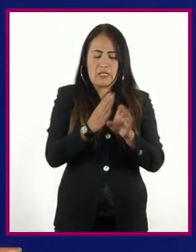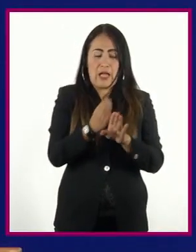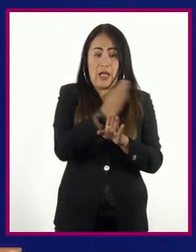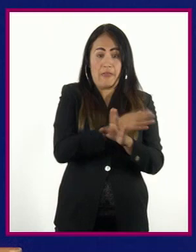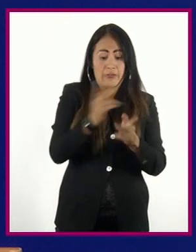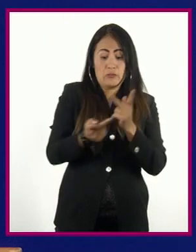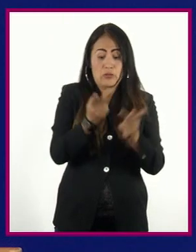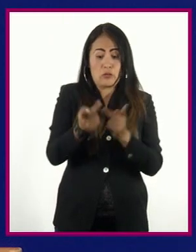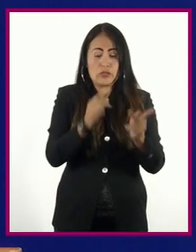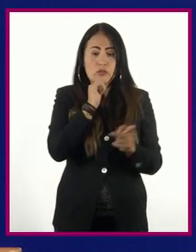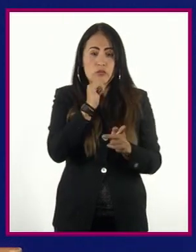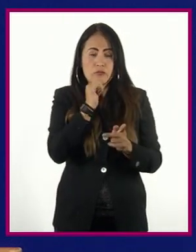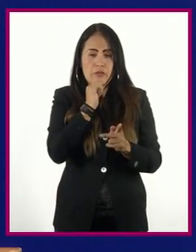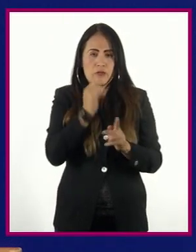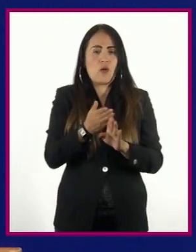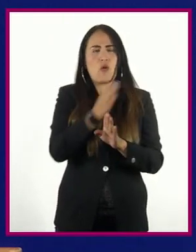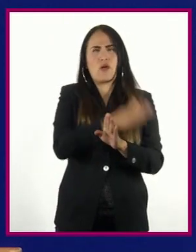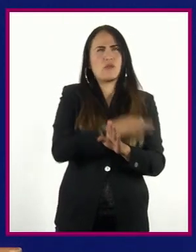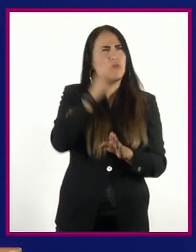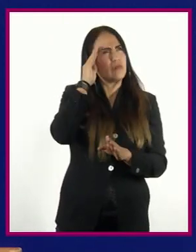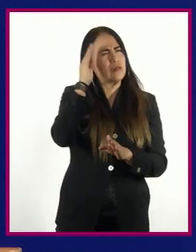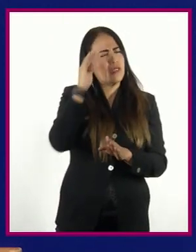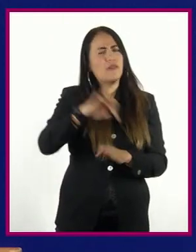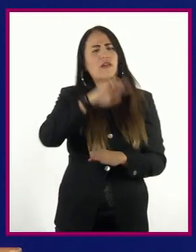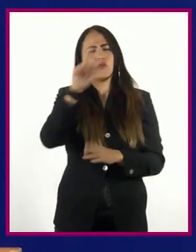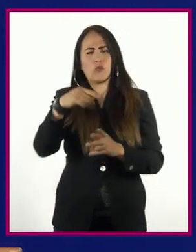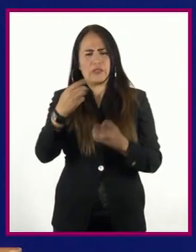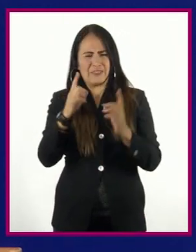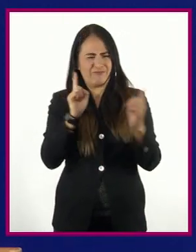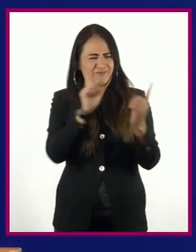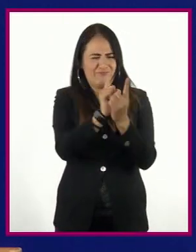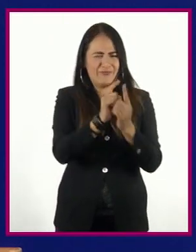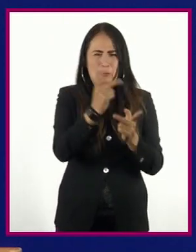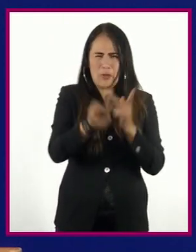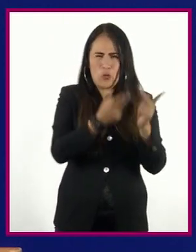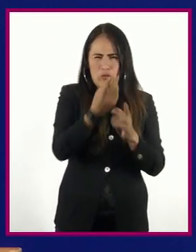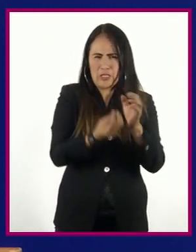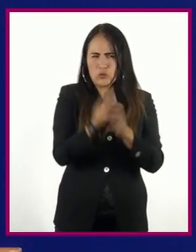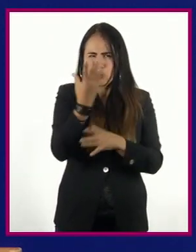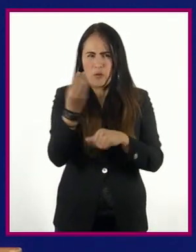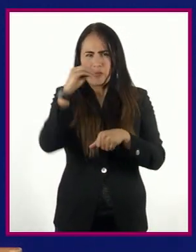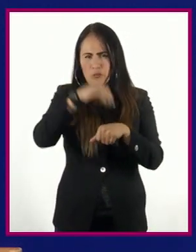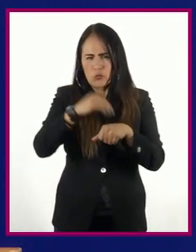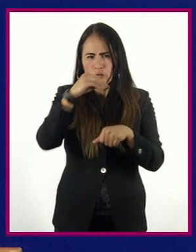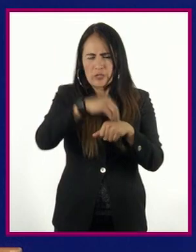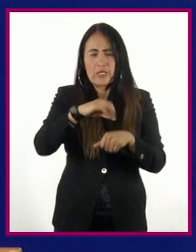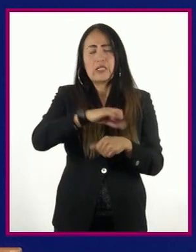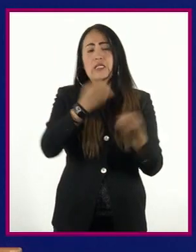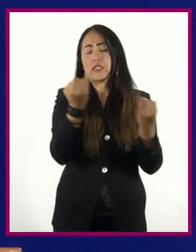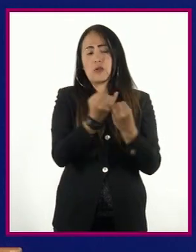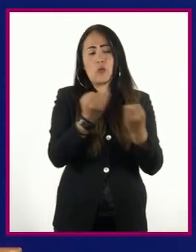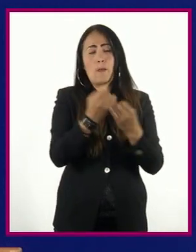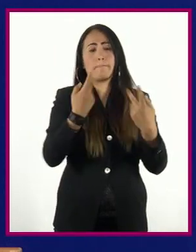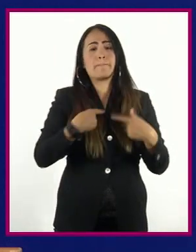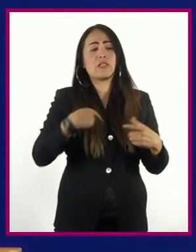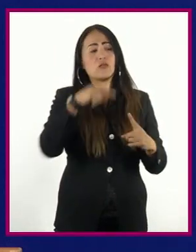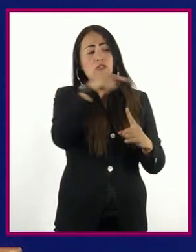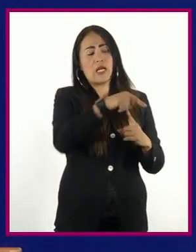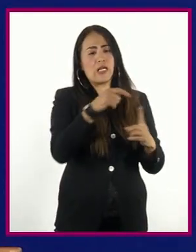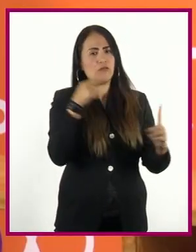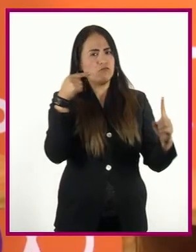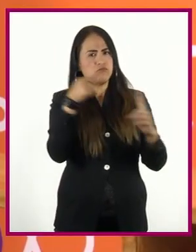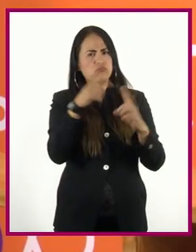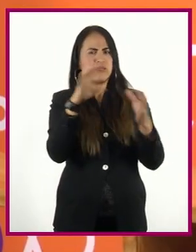formular nuevas preguntas durante la entrevista, incluso ayudar al entrevistado a que nos platique sobre algo